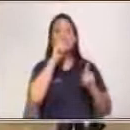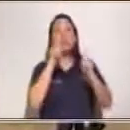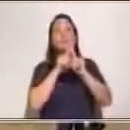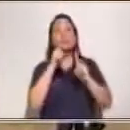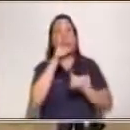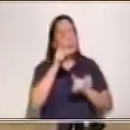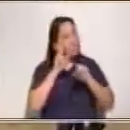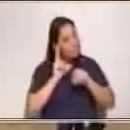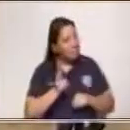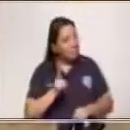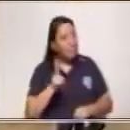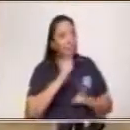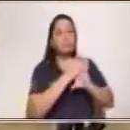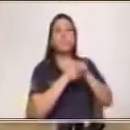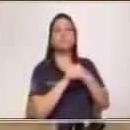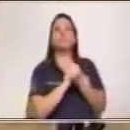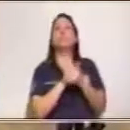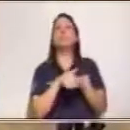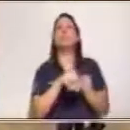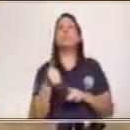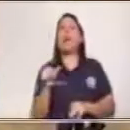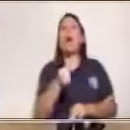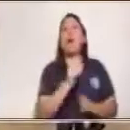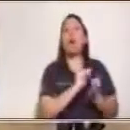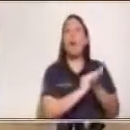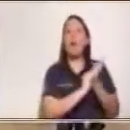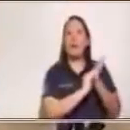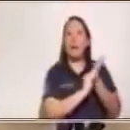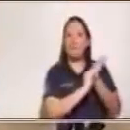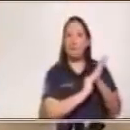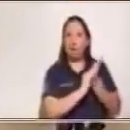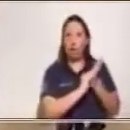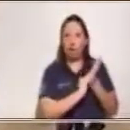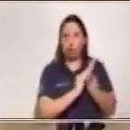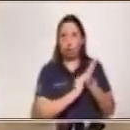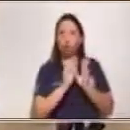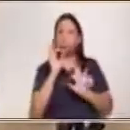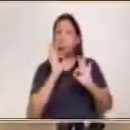te recomiendo siempre lavarte las manos con agua y jabón